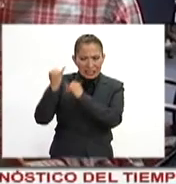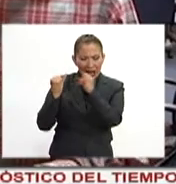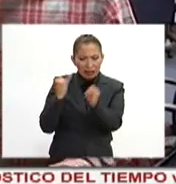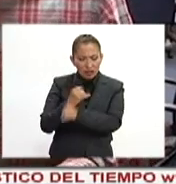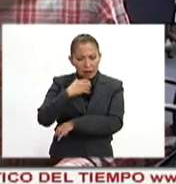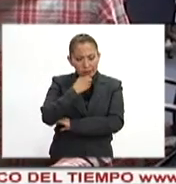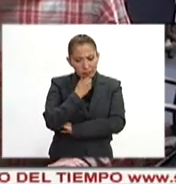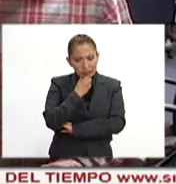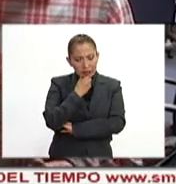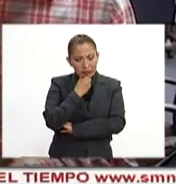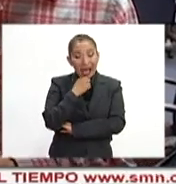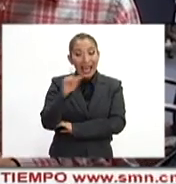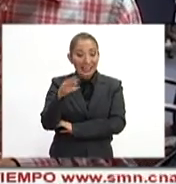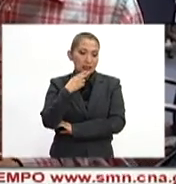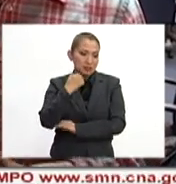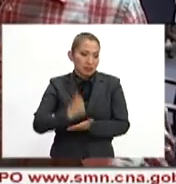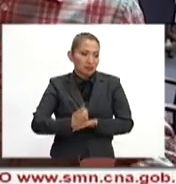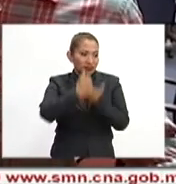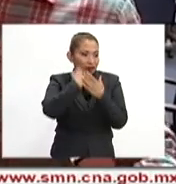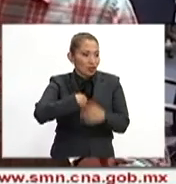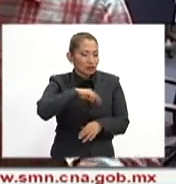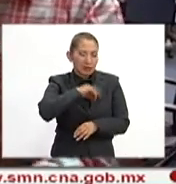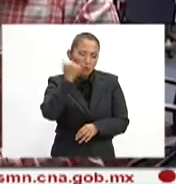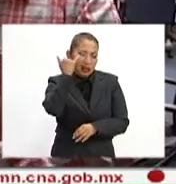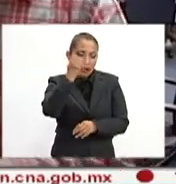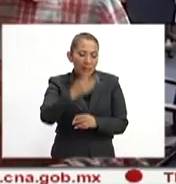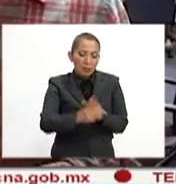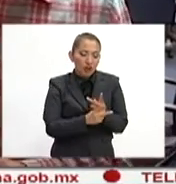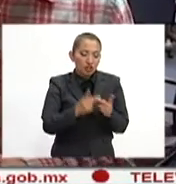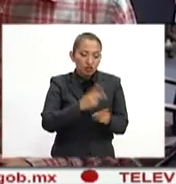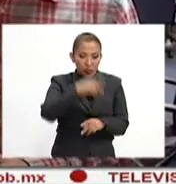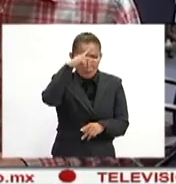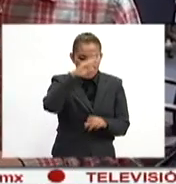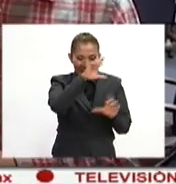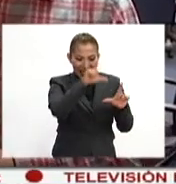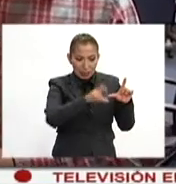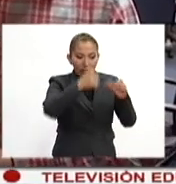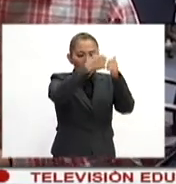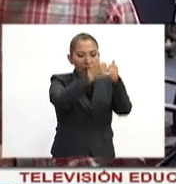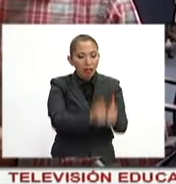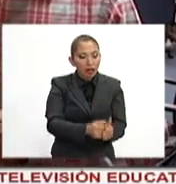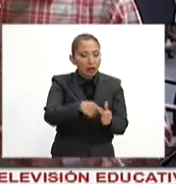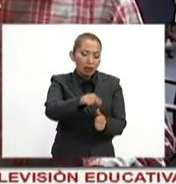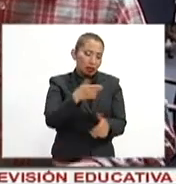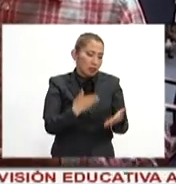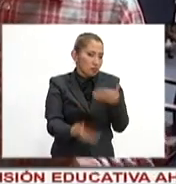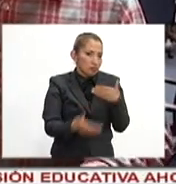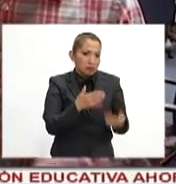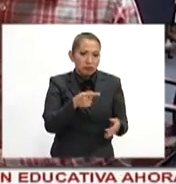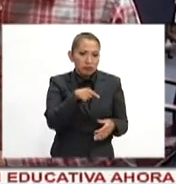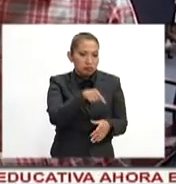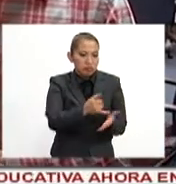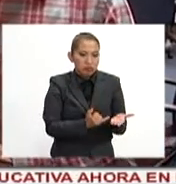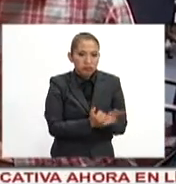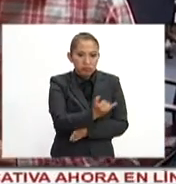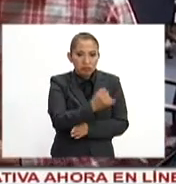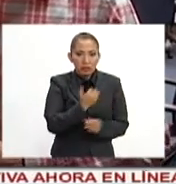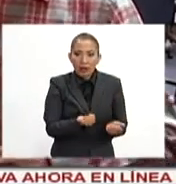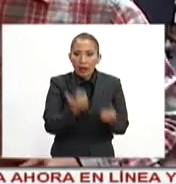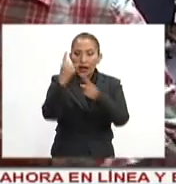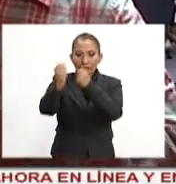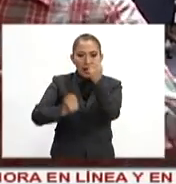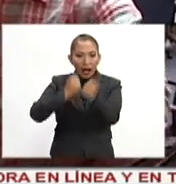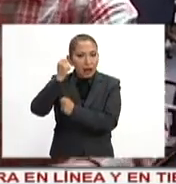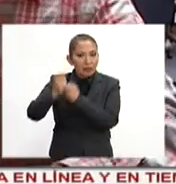pero bueno, de alguna manera también nos sirve a nosotros. Supongamos que el producto nacional que se queda aquí, de todas maneras pues se decide, no sé, si se va a ir a una